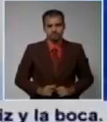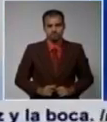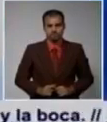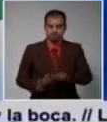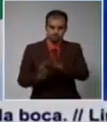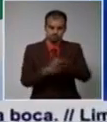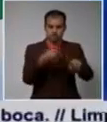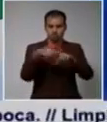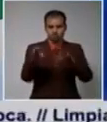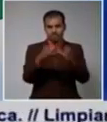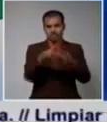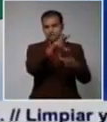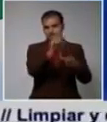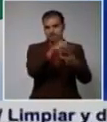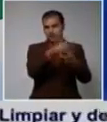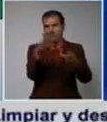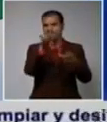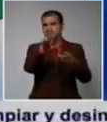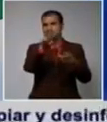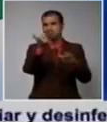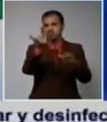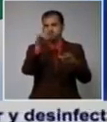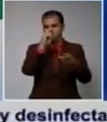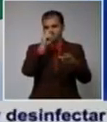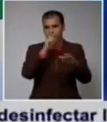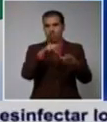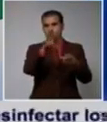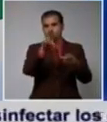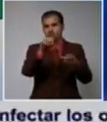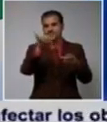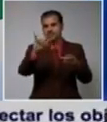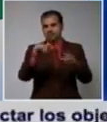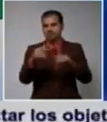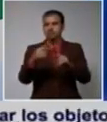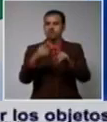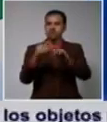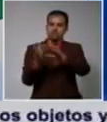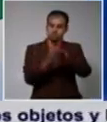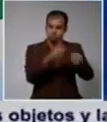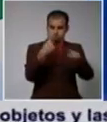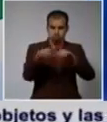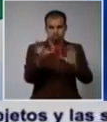edad, 206 personas ayer, de 40 a 59,